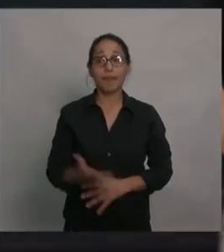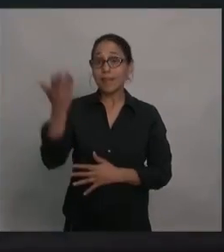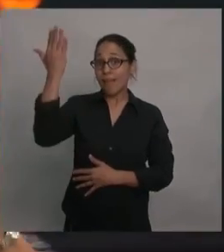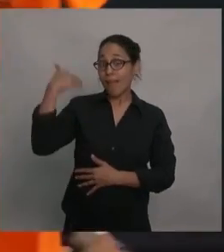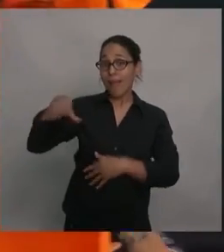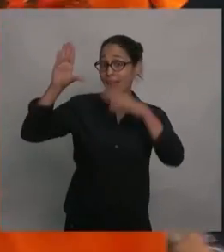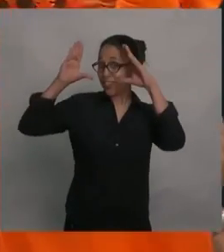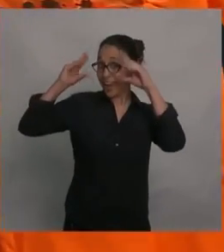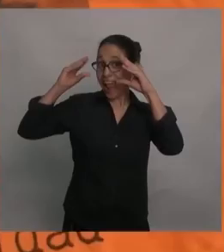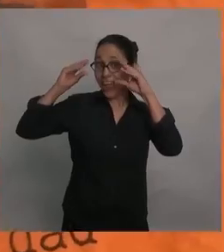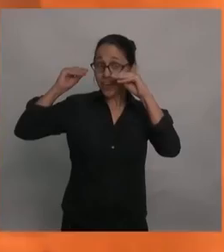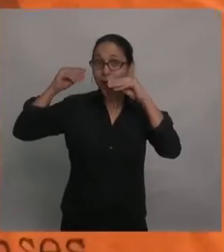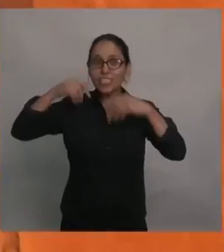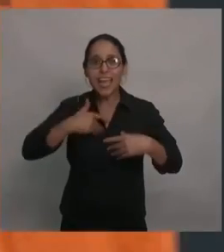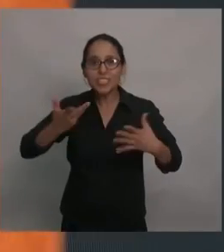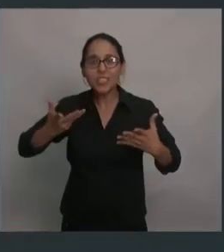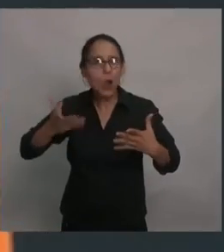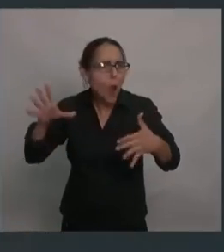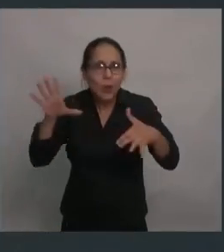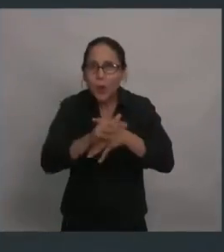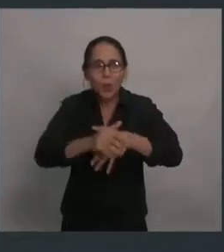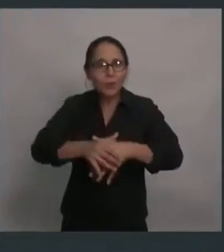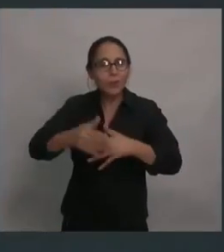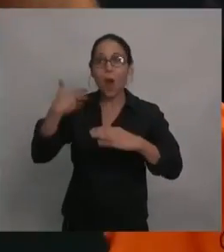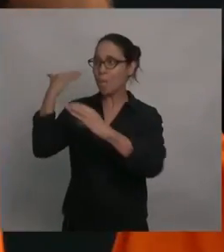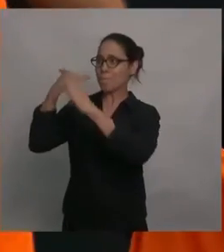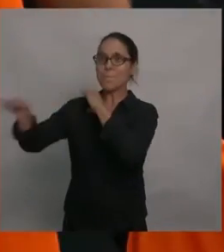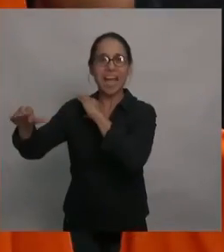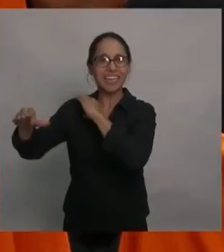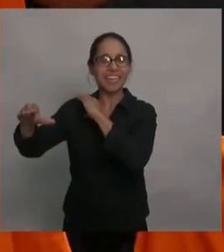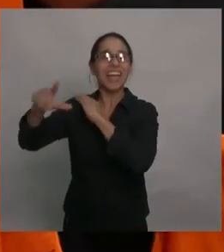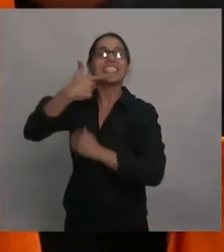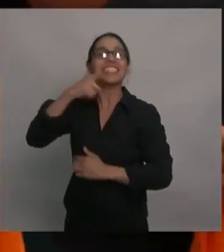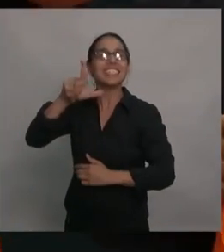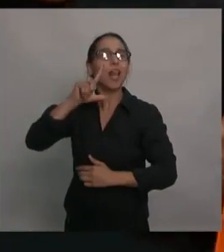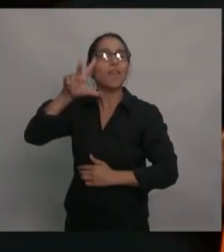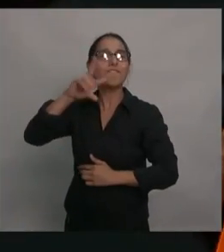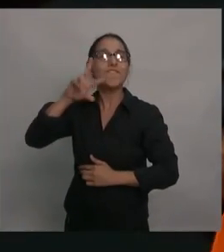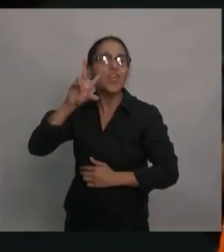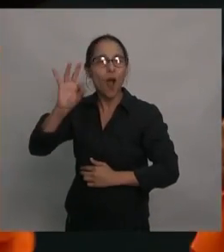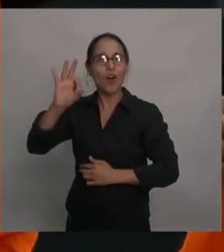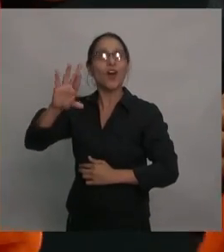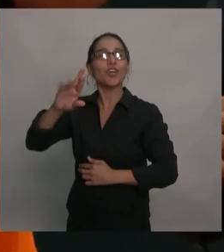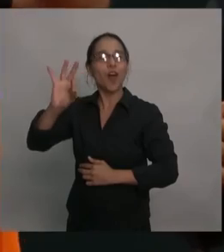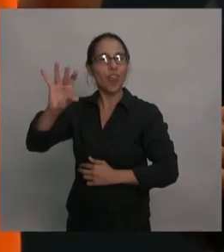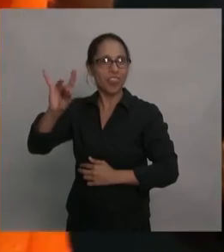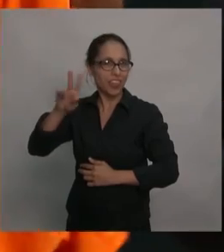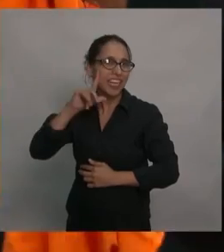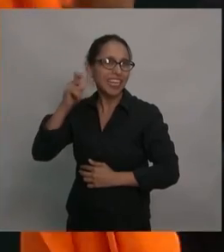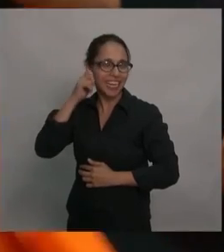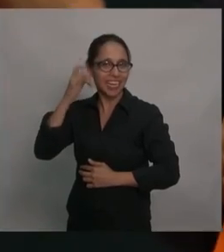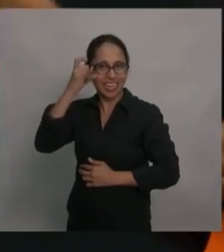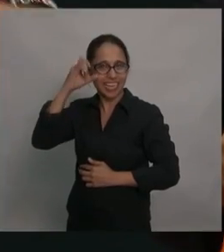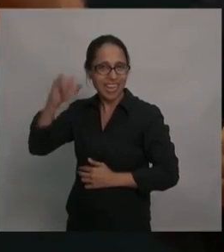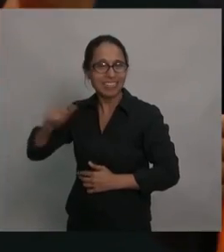Anoche tuve el honor de comunicarme con Silvio Rodríguez por correo y me dijo, y le pido